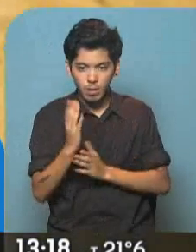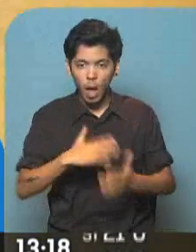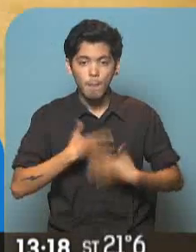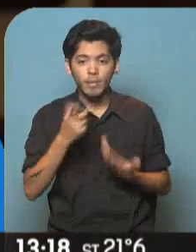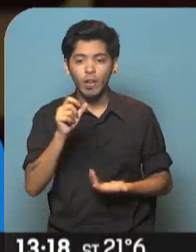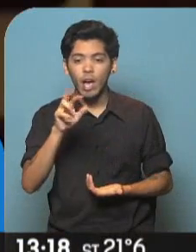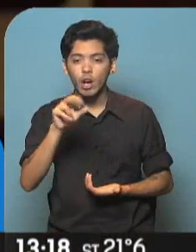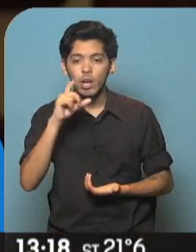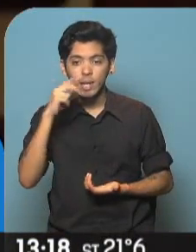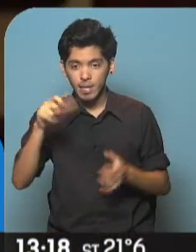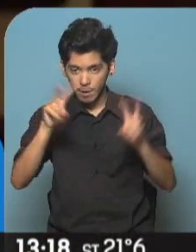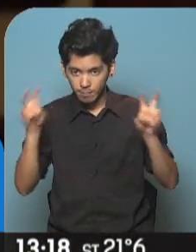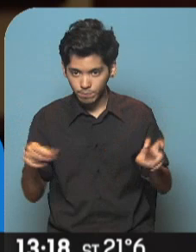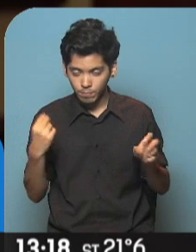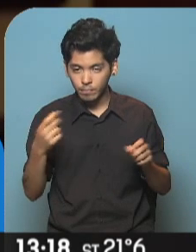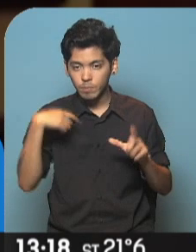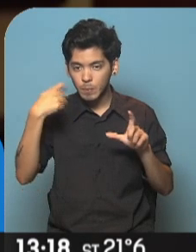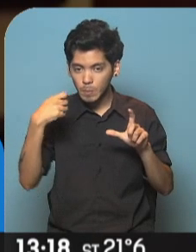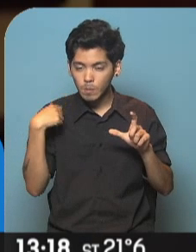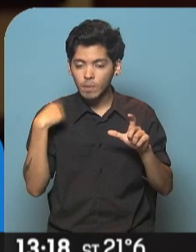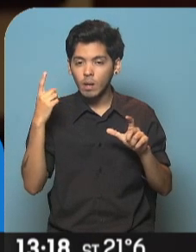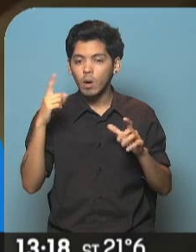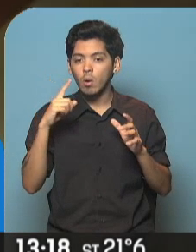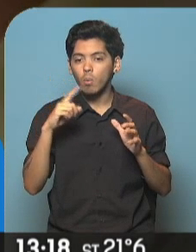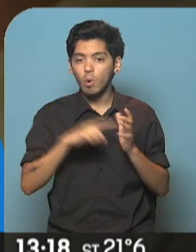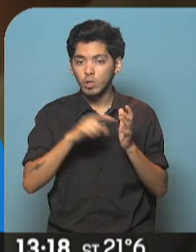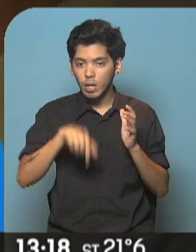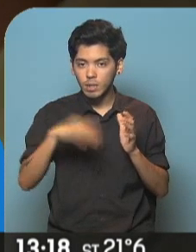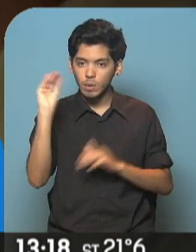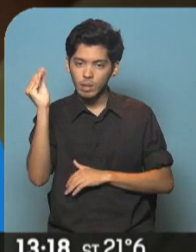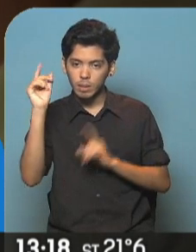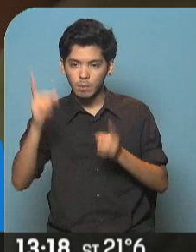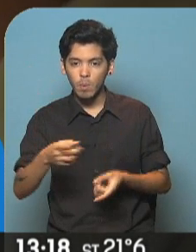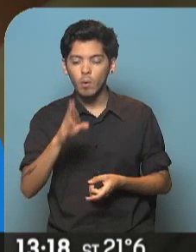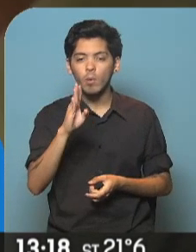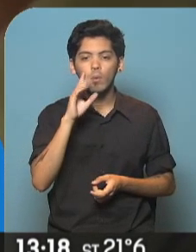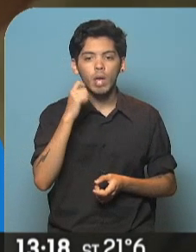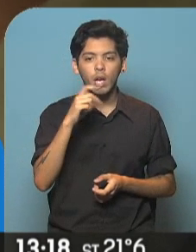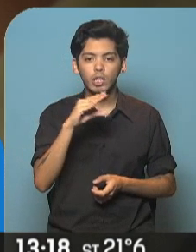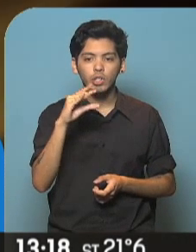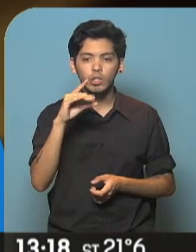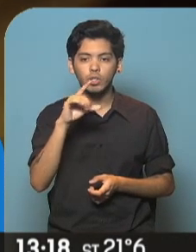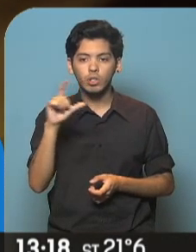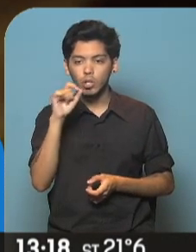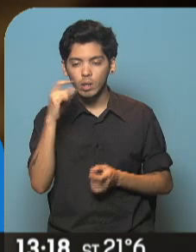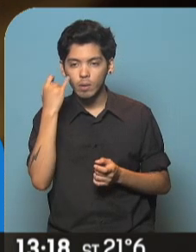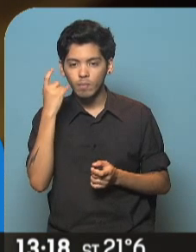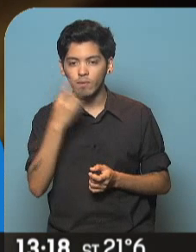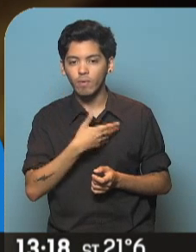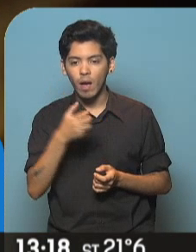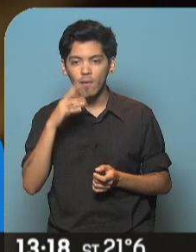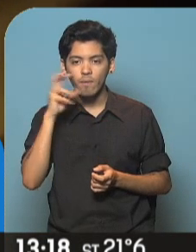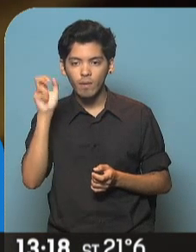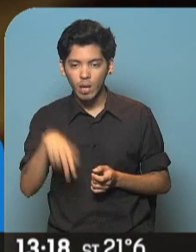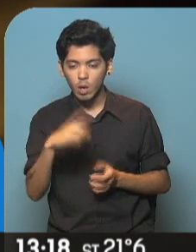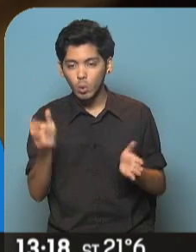a Carolina es una producción que fue filmada en Buenos Aires y en Brasil, dirigida por Martín Biallo, con Guillermo Fenin. Ahí lo vemos a la cabeza del elenco junto con